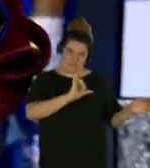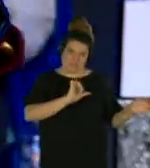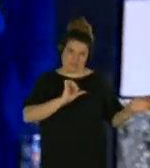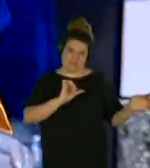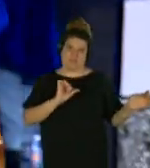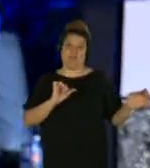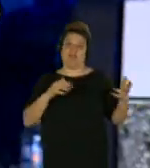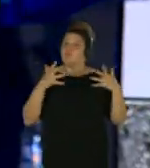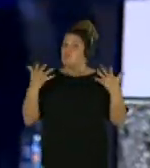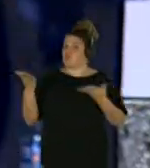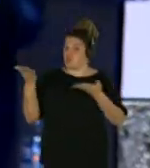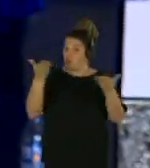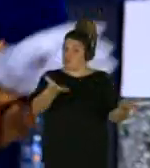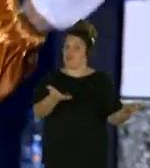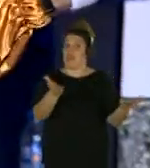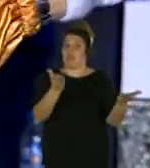Así que con todos ustedes,